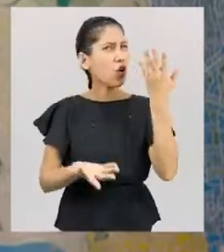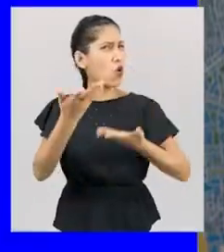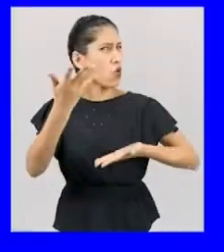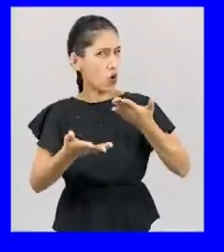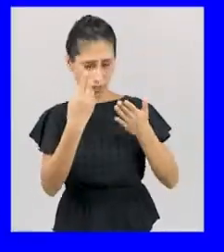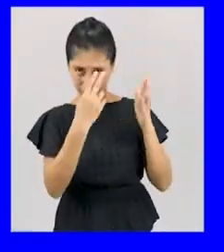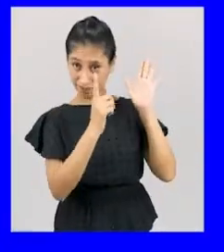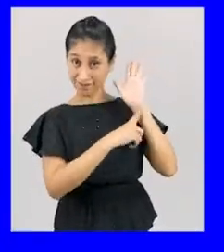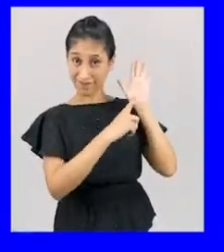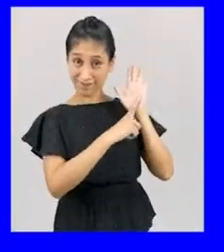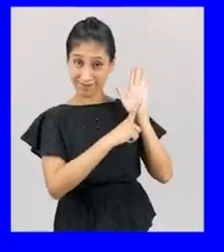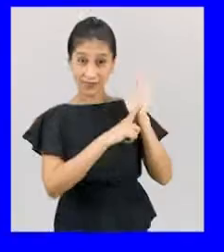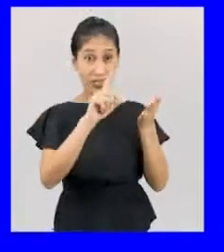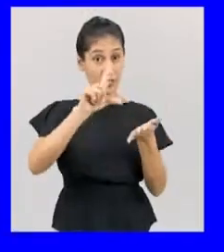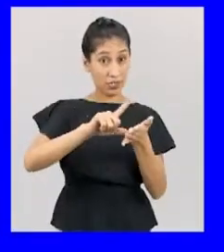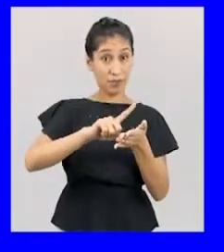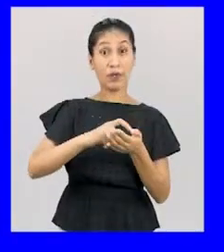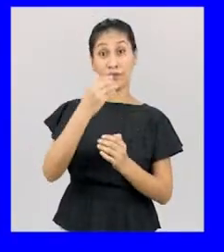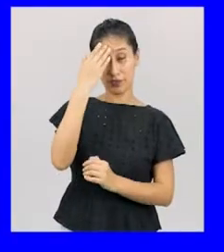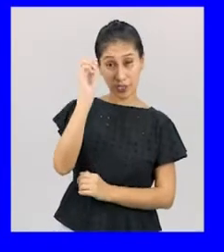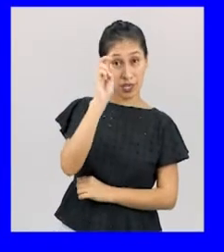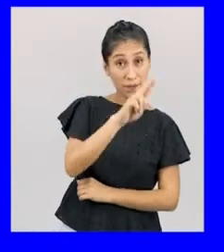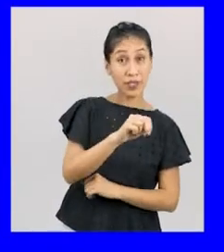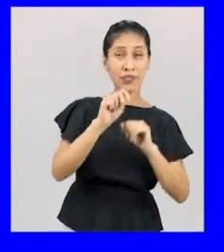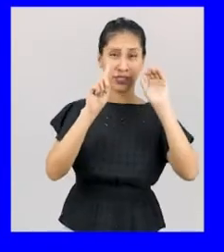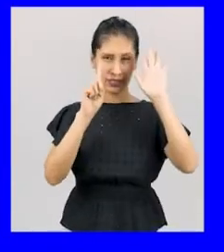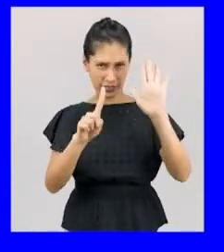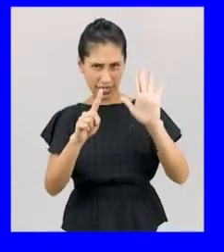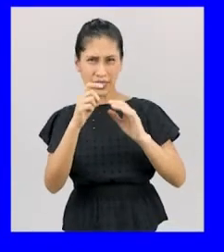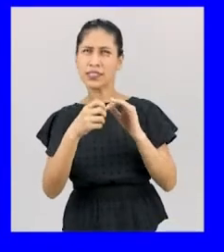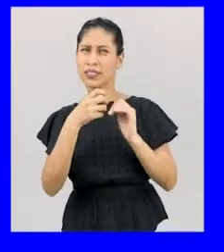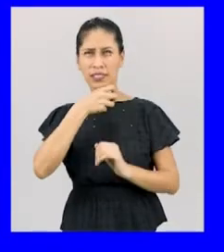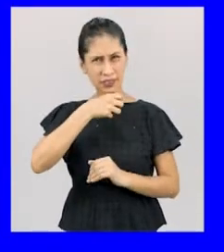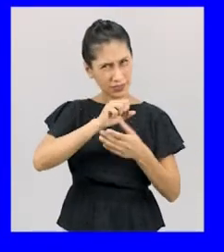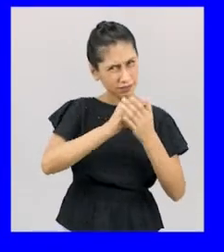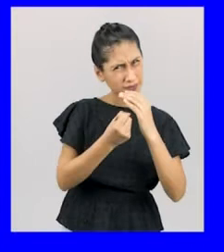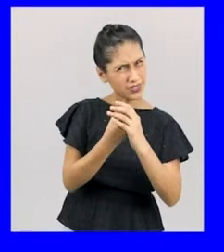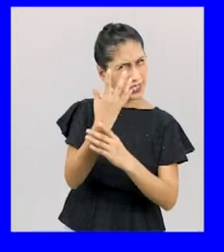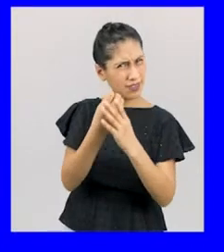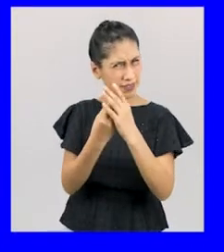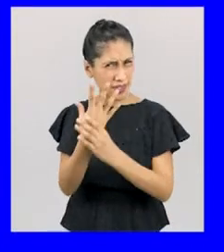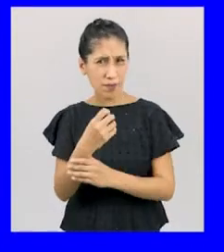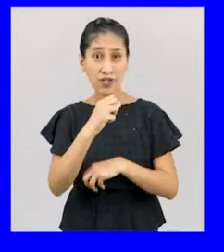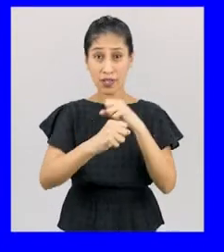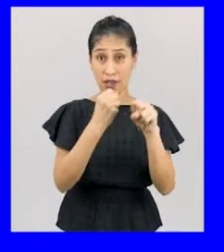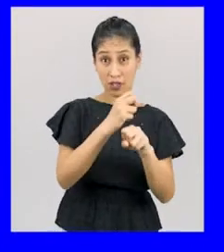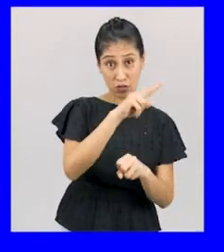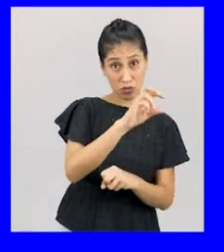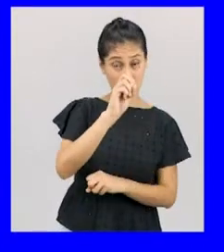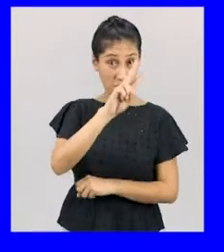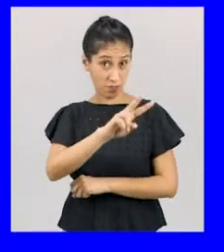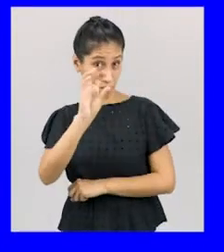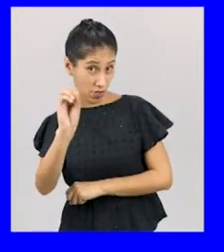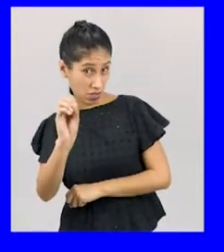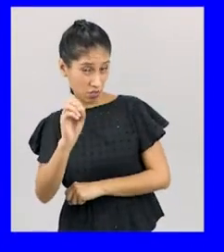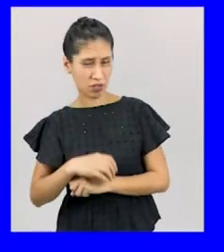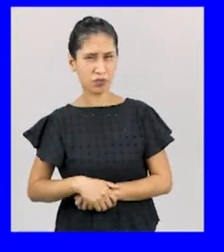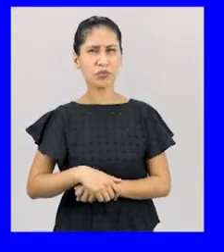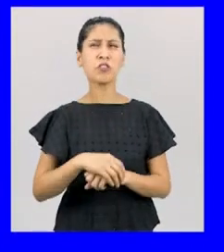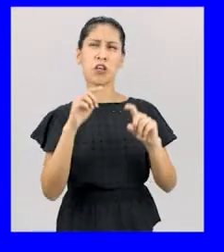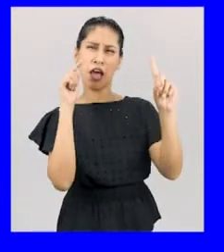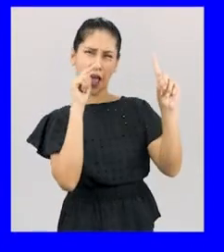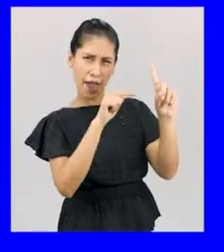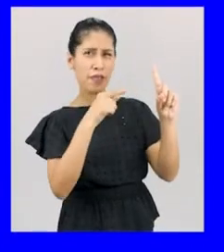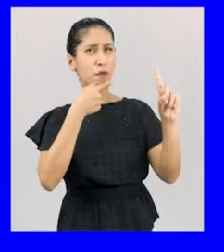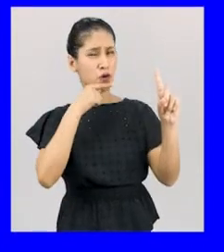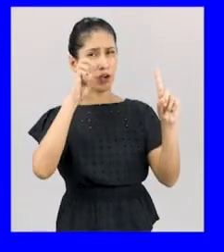corresponde. Lima, 26 de septiembre del 2020. A quien puede interesar. Conozco desde hace 4